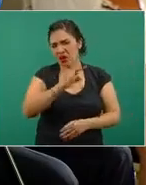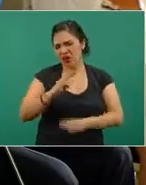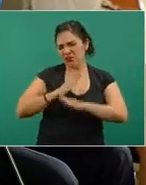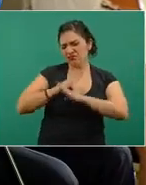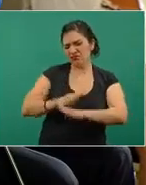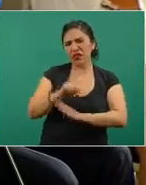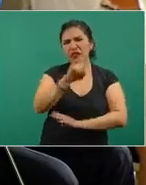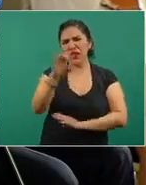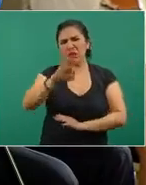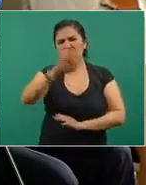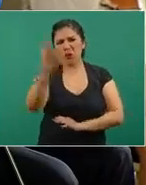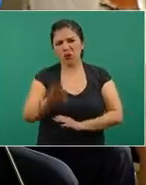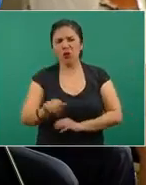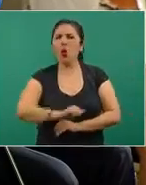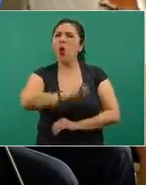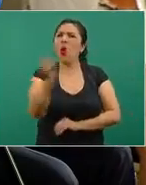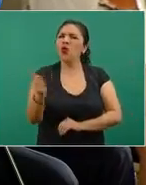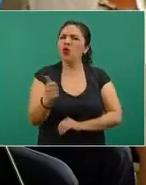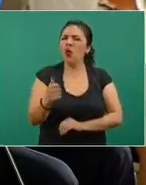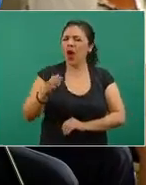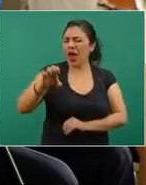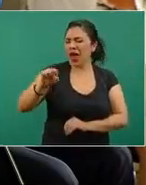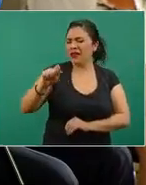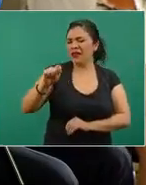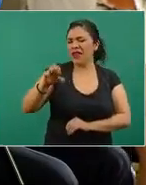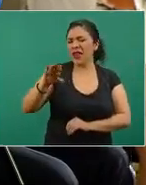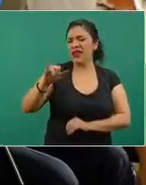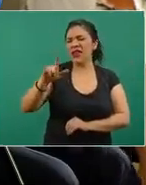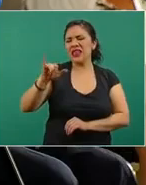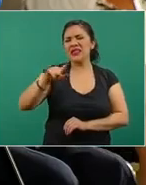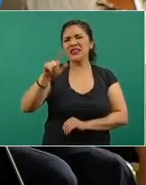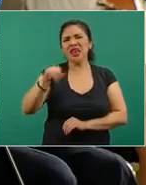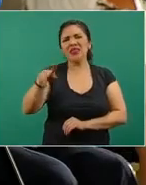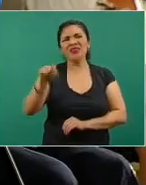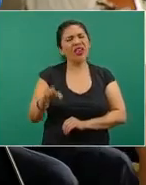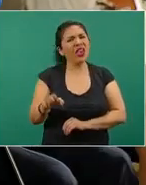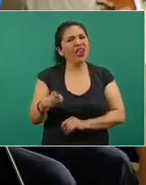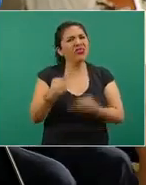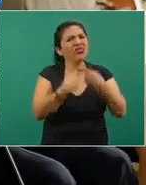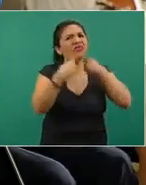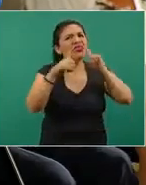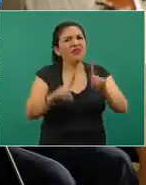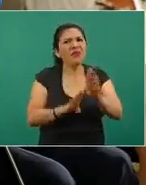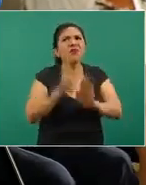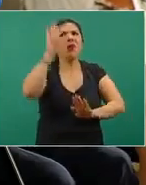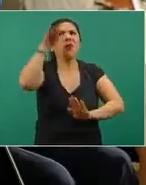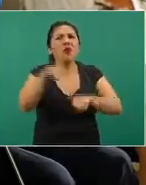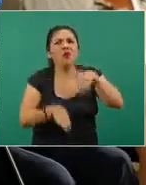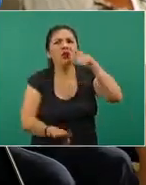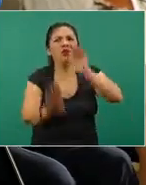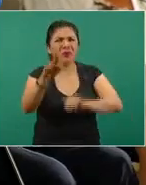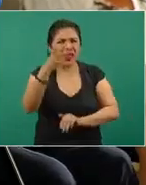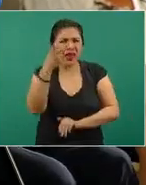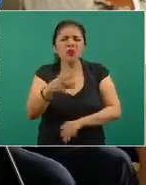esterilizante está tan disparada? Al final de cuentas, lo que nos tendría que importar es esta parte de la